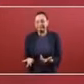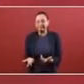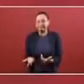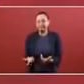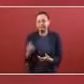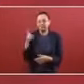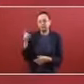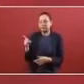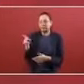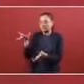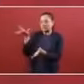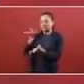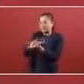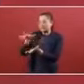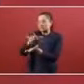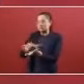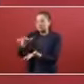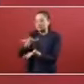apoyaron algo